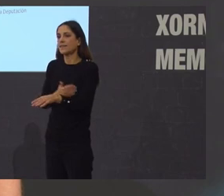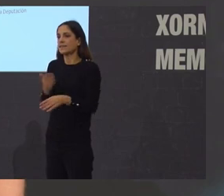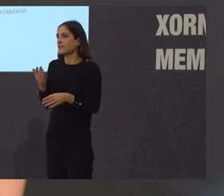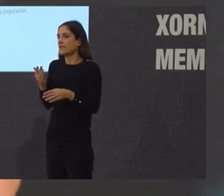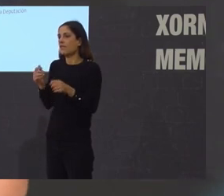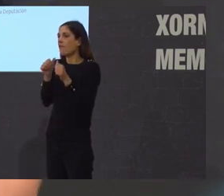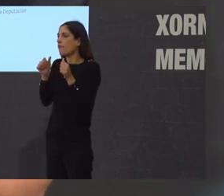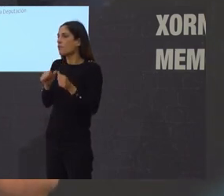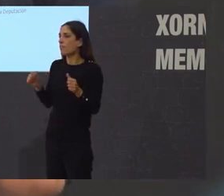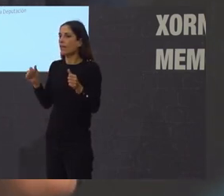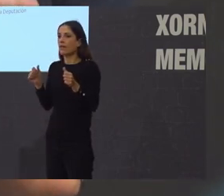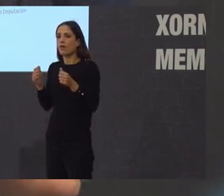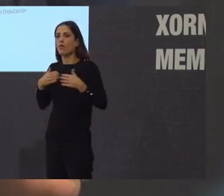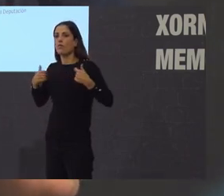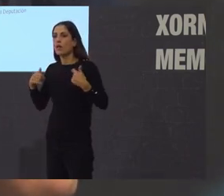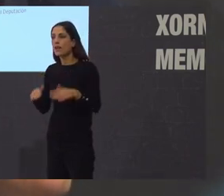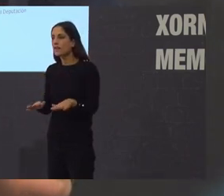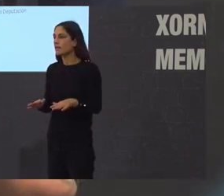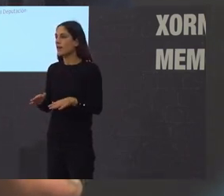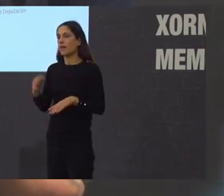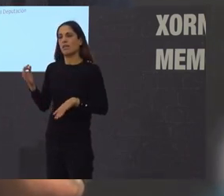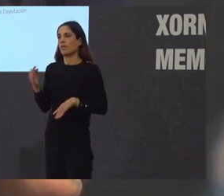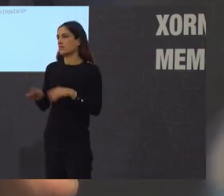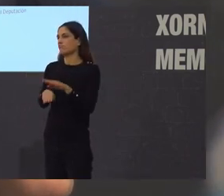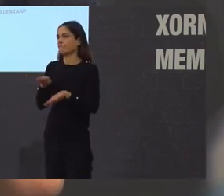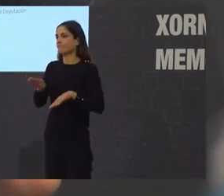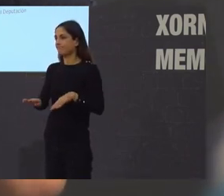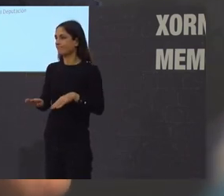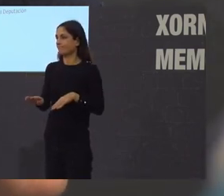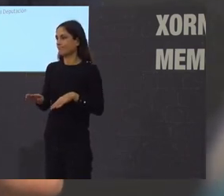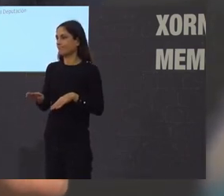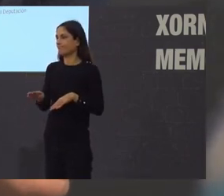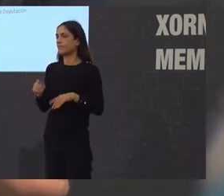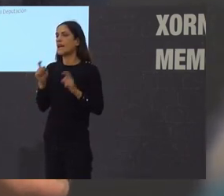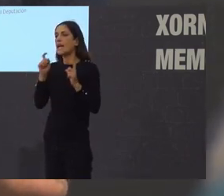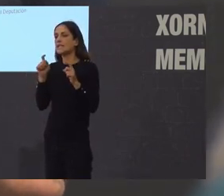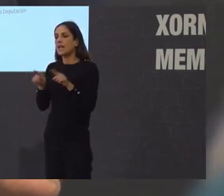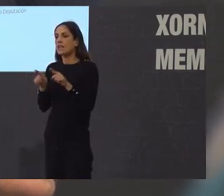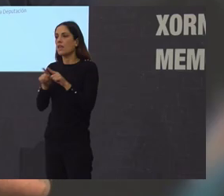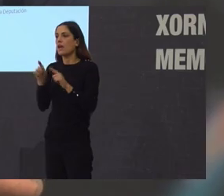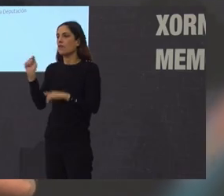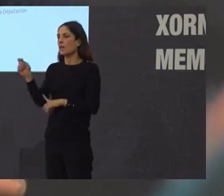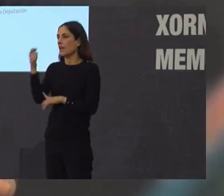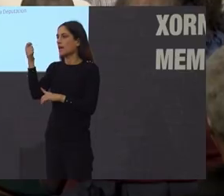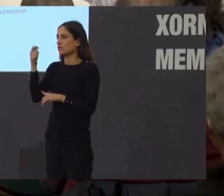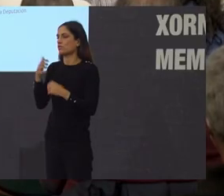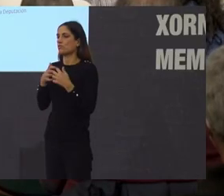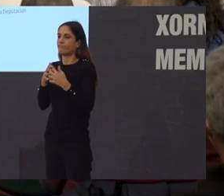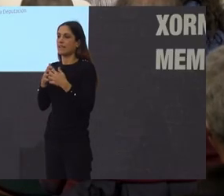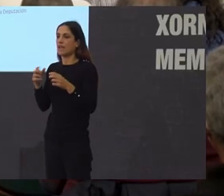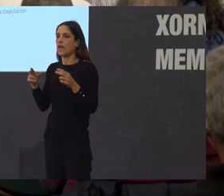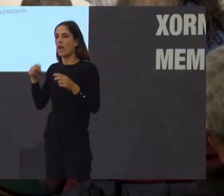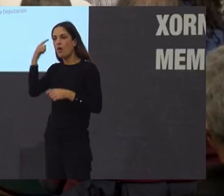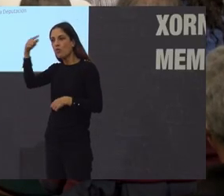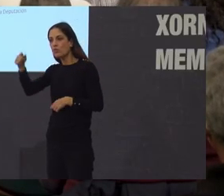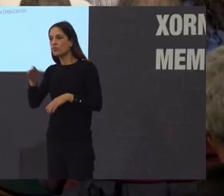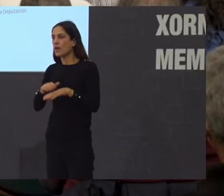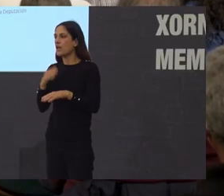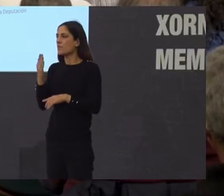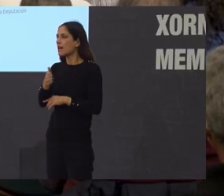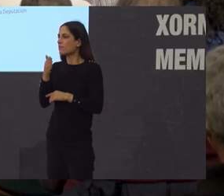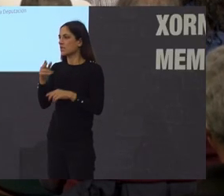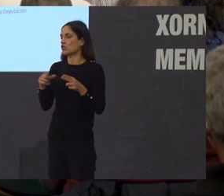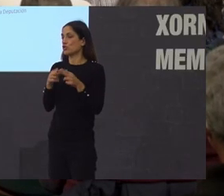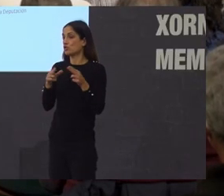cualquier medida. Intentar ganar en cierta medida esa batalla cultural para que exista una sanción social y para que esté